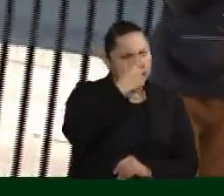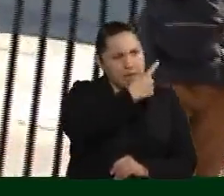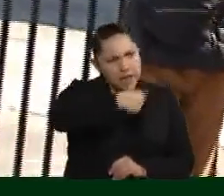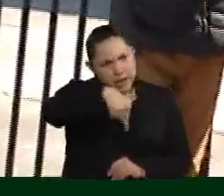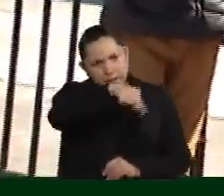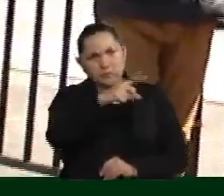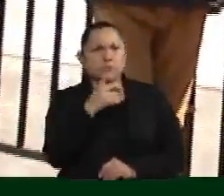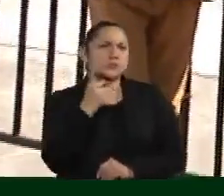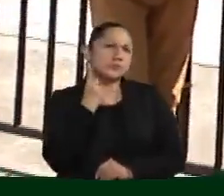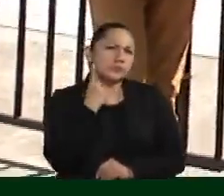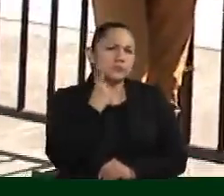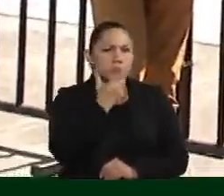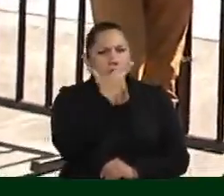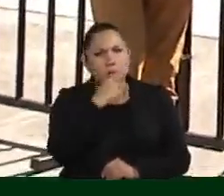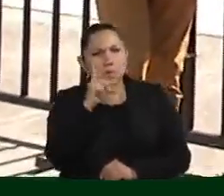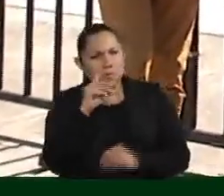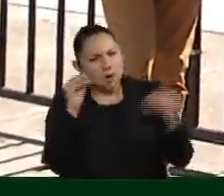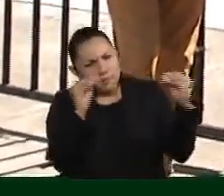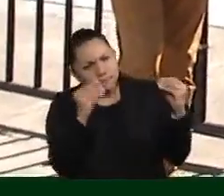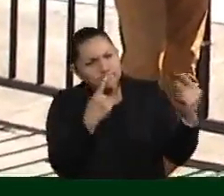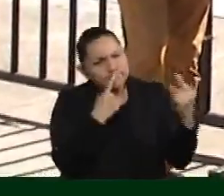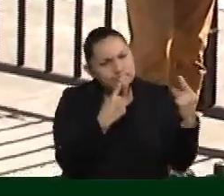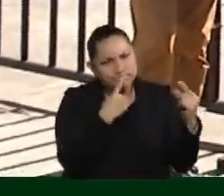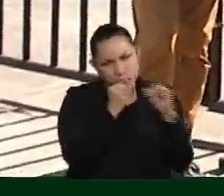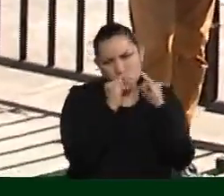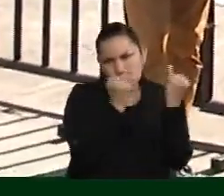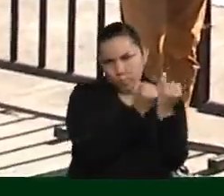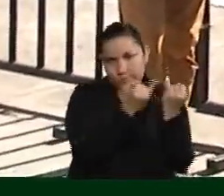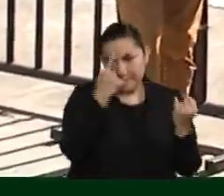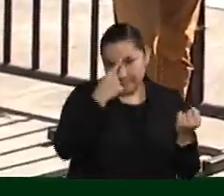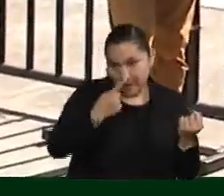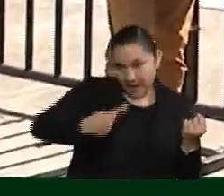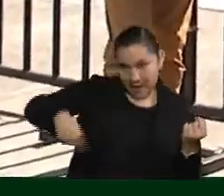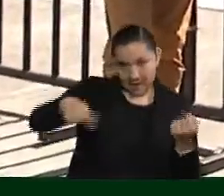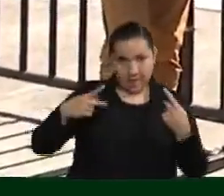buscar acciones para mejorar la situación de estas personas en tránsito.